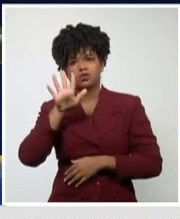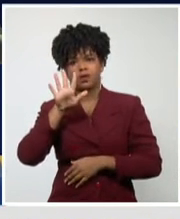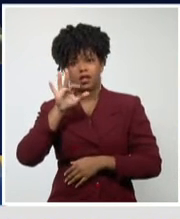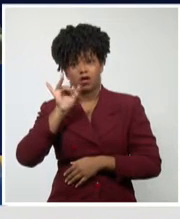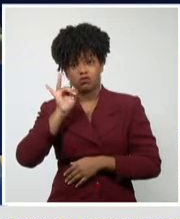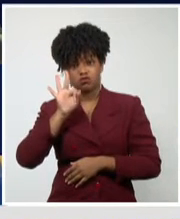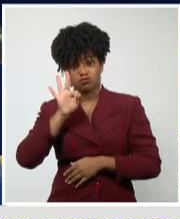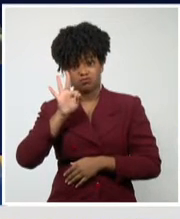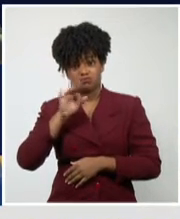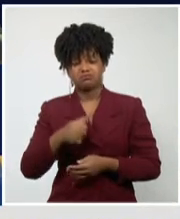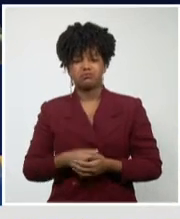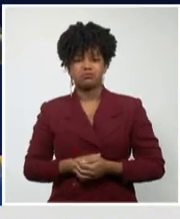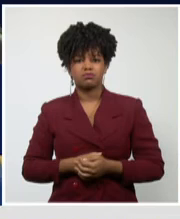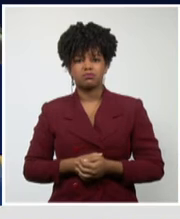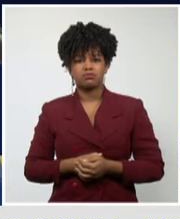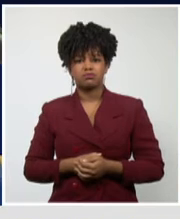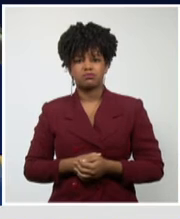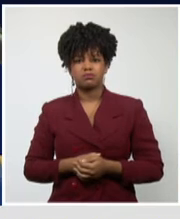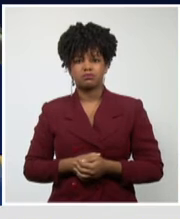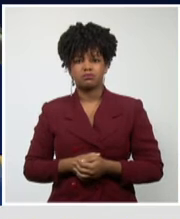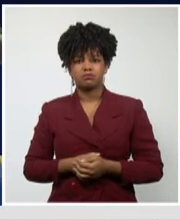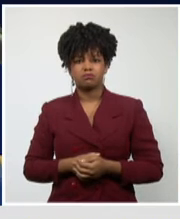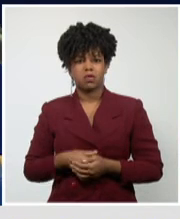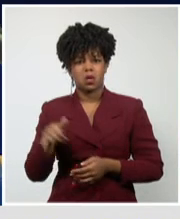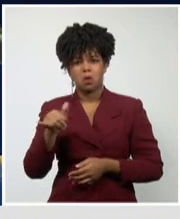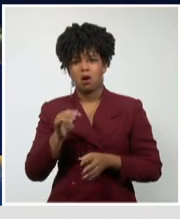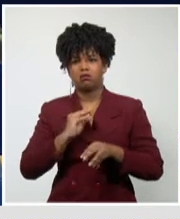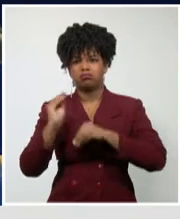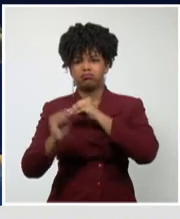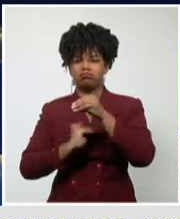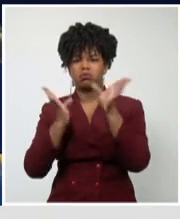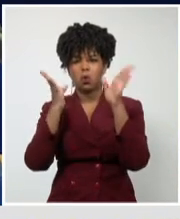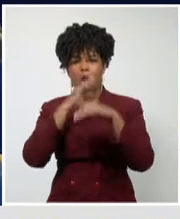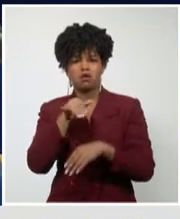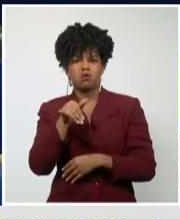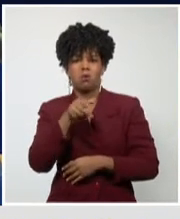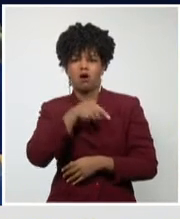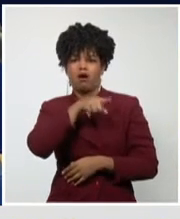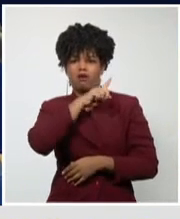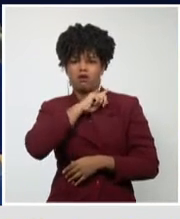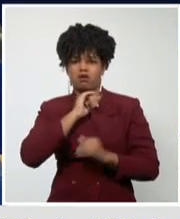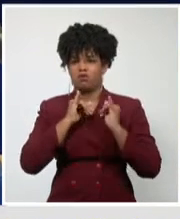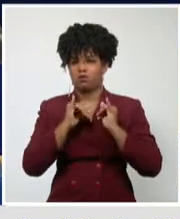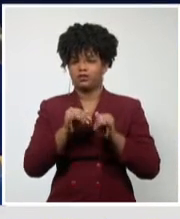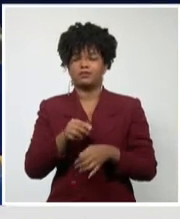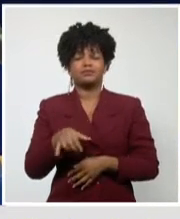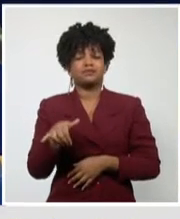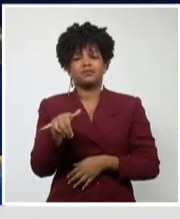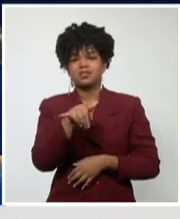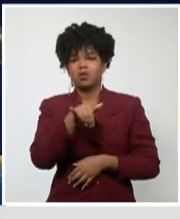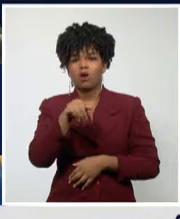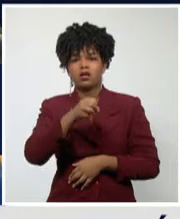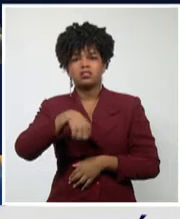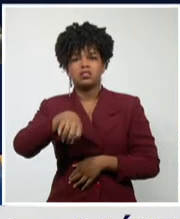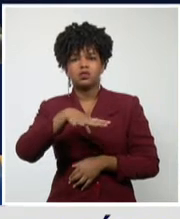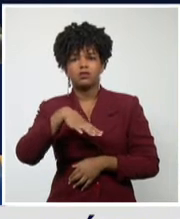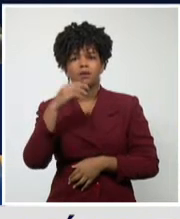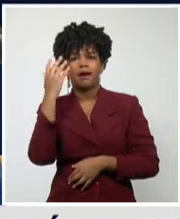país, no tiene modificación con respecto al día de ayer. Igual situación con los extranjeros que están